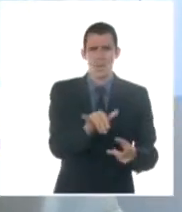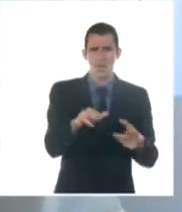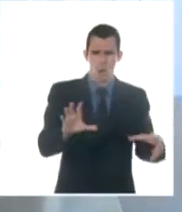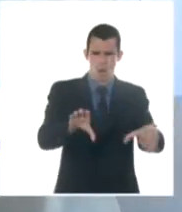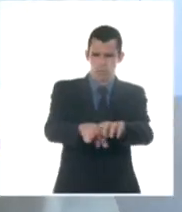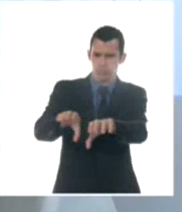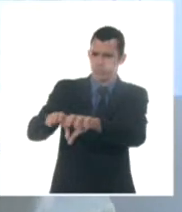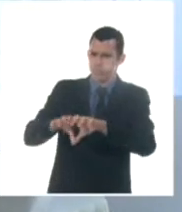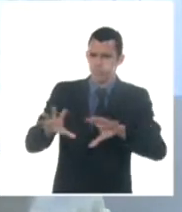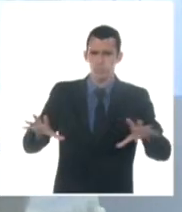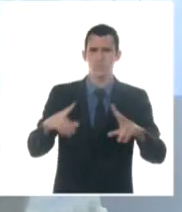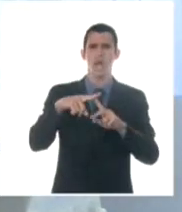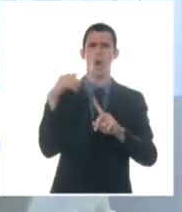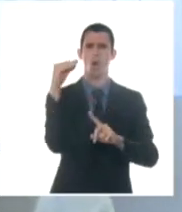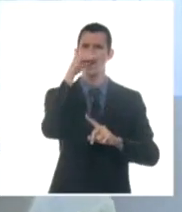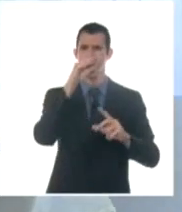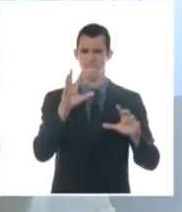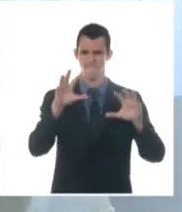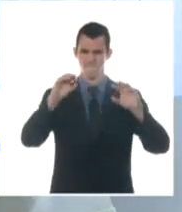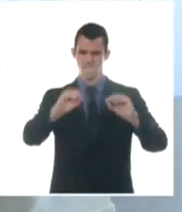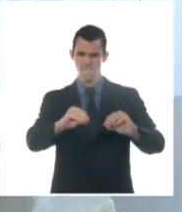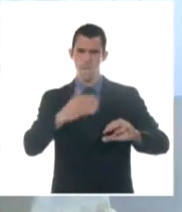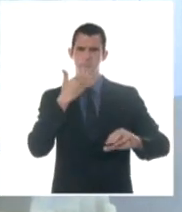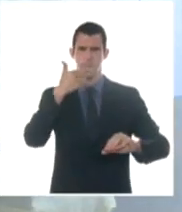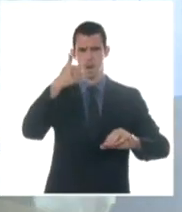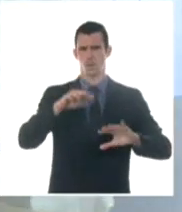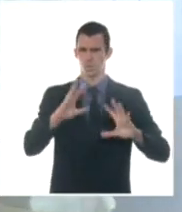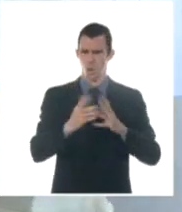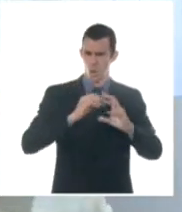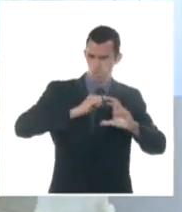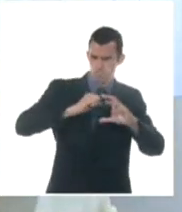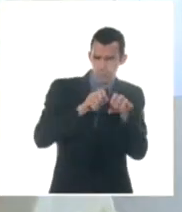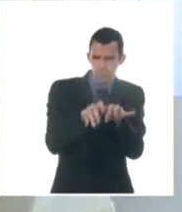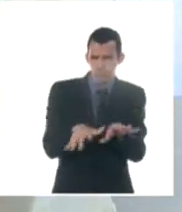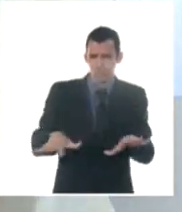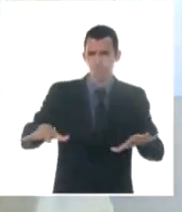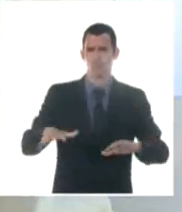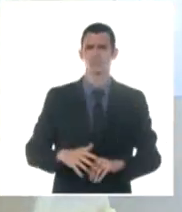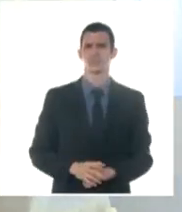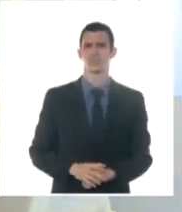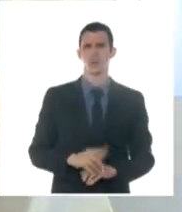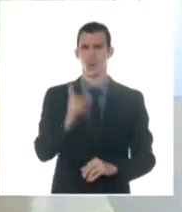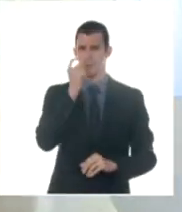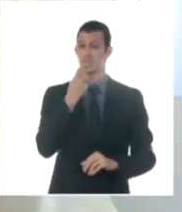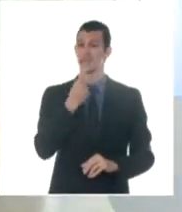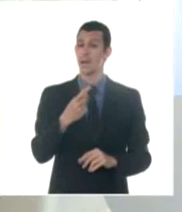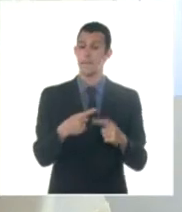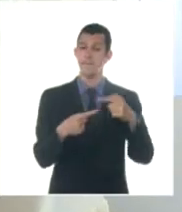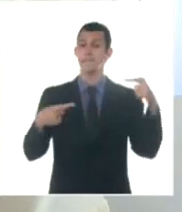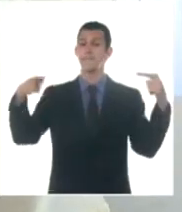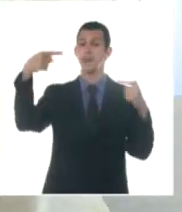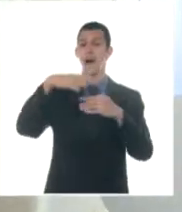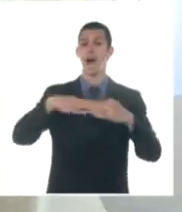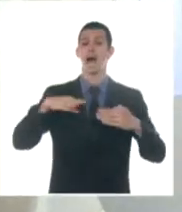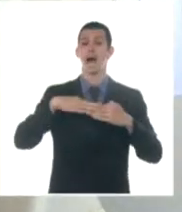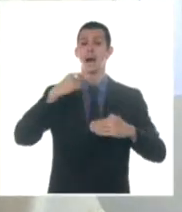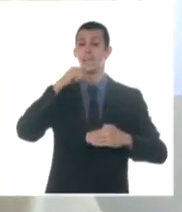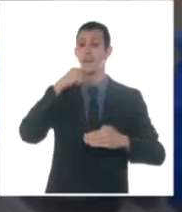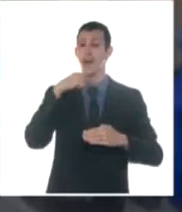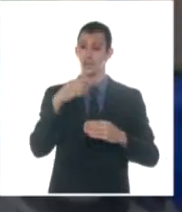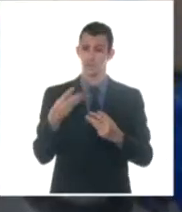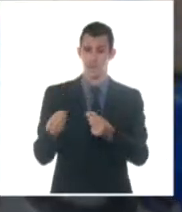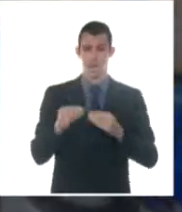monto financiero en MLC para adquirir sobre todo cables de control y equipamiento eléctrico